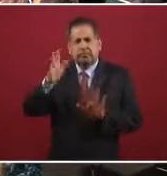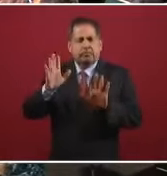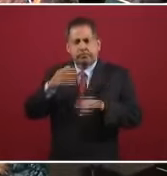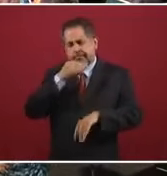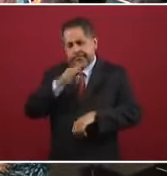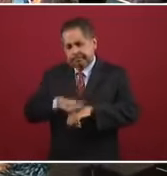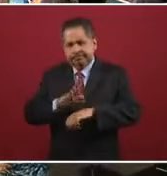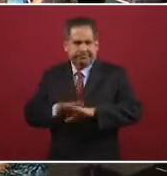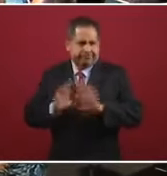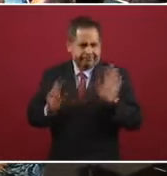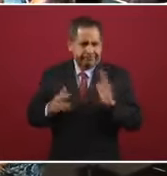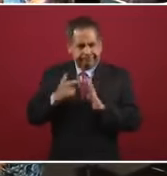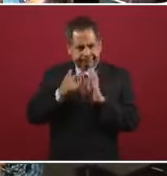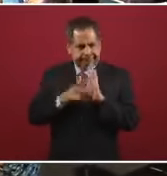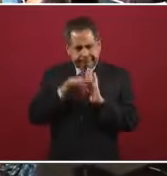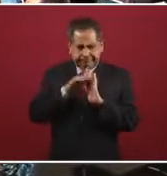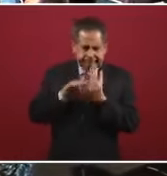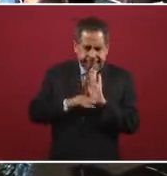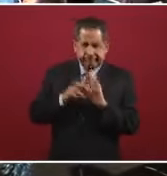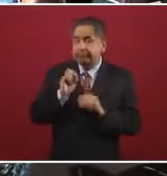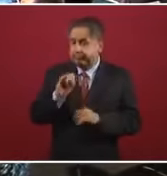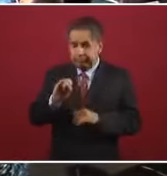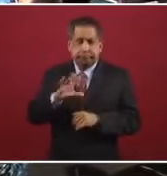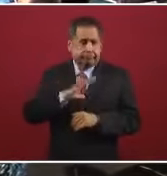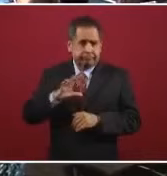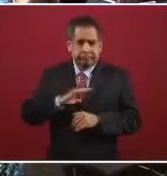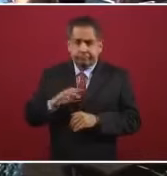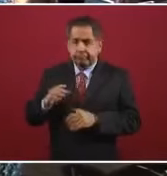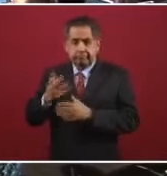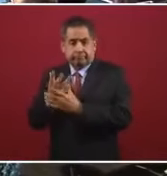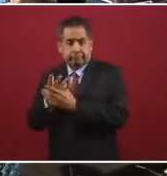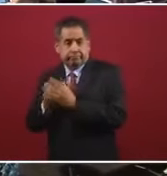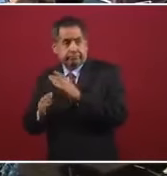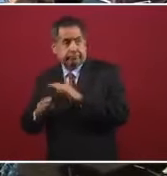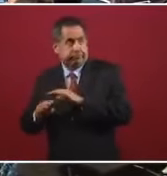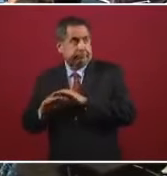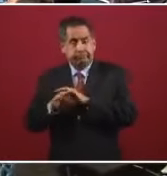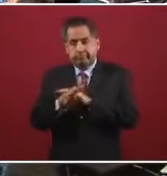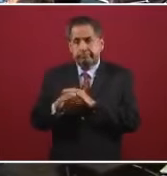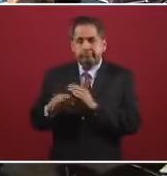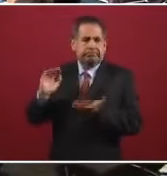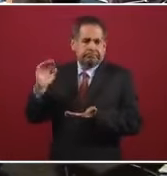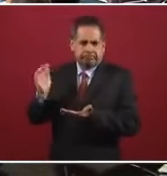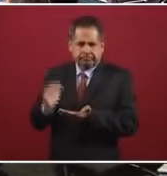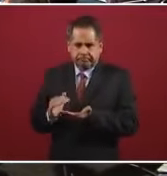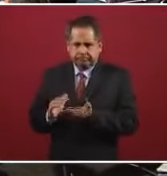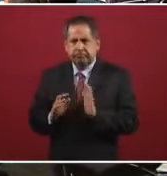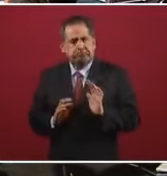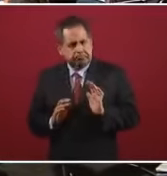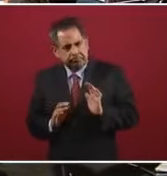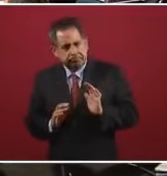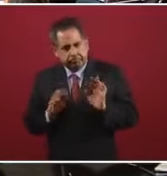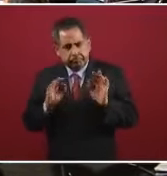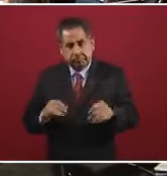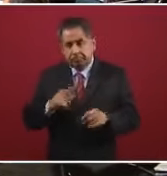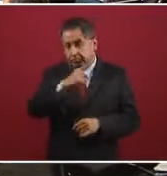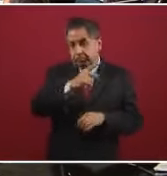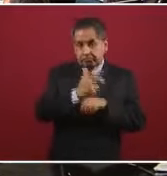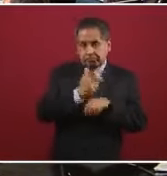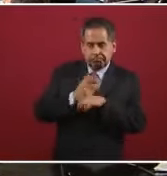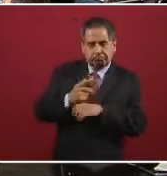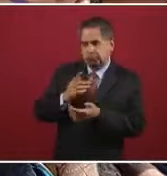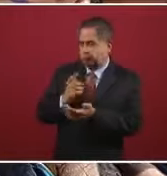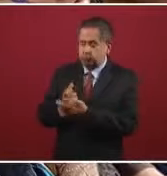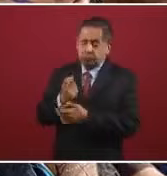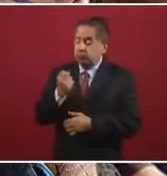advertido usted que con estas medidas sí se redujo el flujo migratorio, pero la amenaza era muy específica por parte del vecino país del norte de